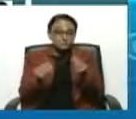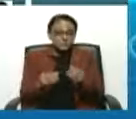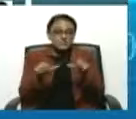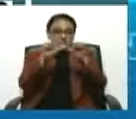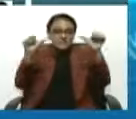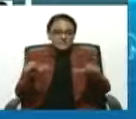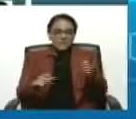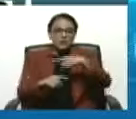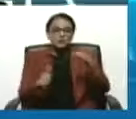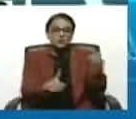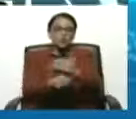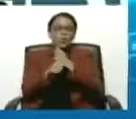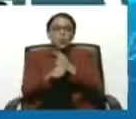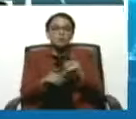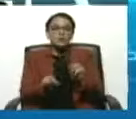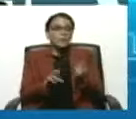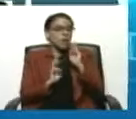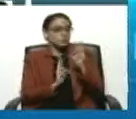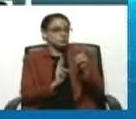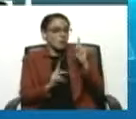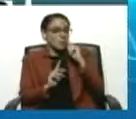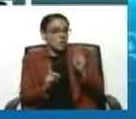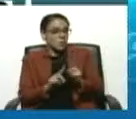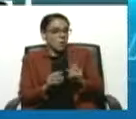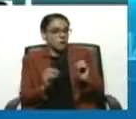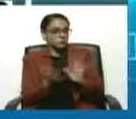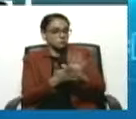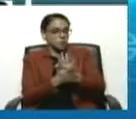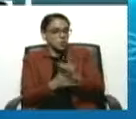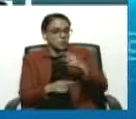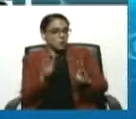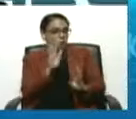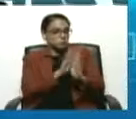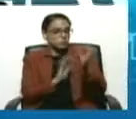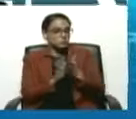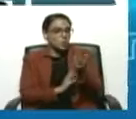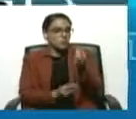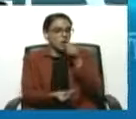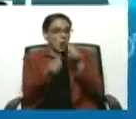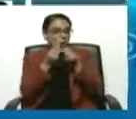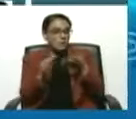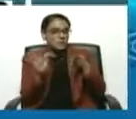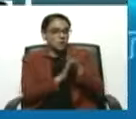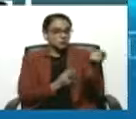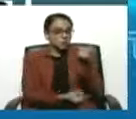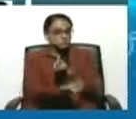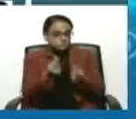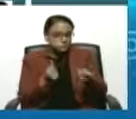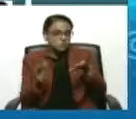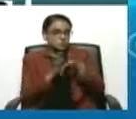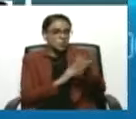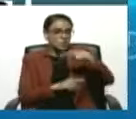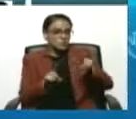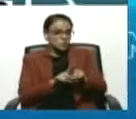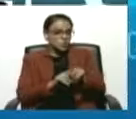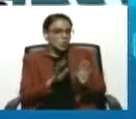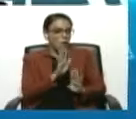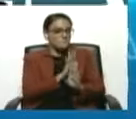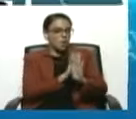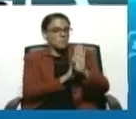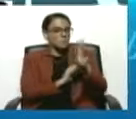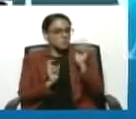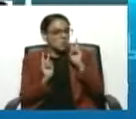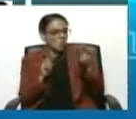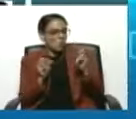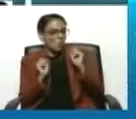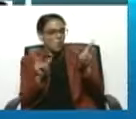cifras récord y milagrosas de producción de alimentos, de abastecimiento del mercado interno. ¿Recuerdan ustedes en el mundo